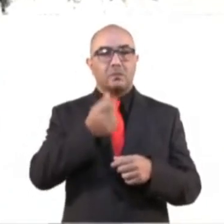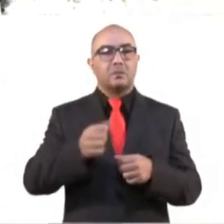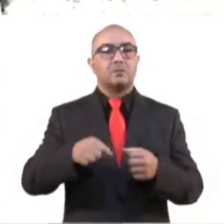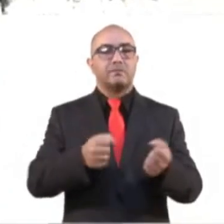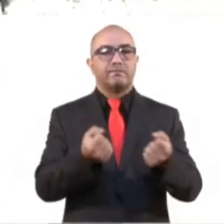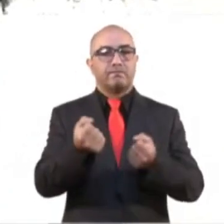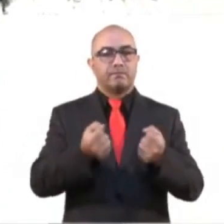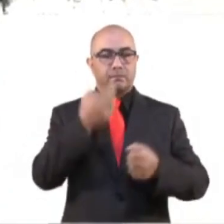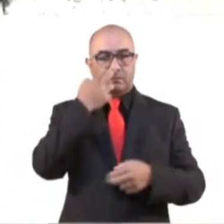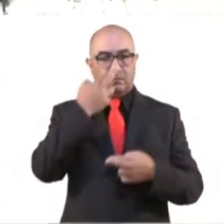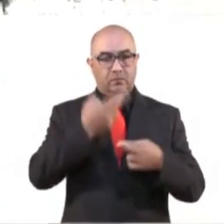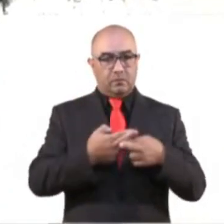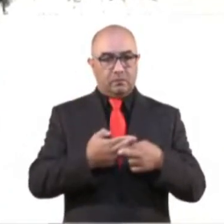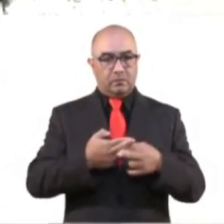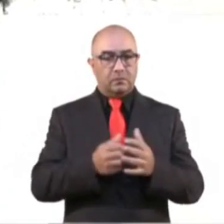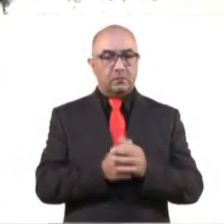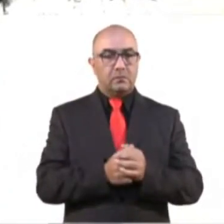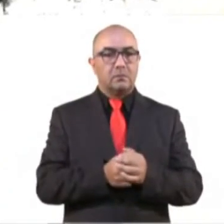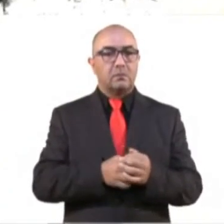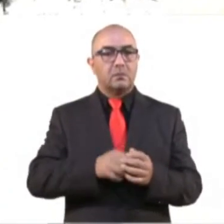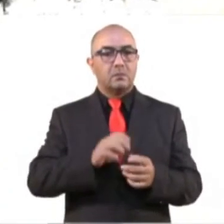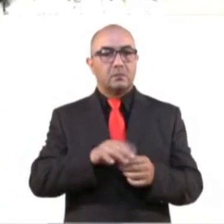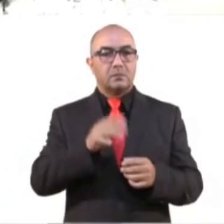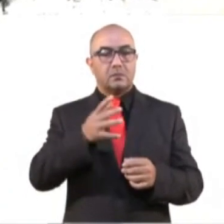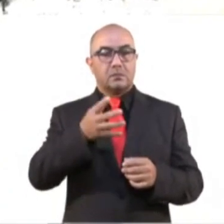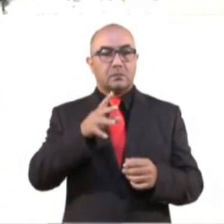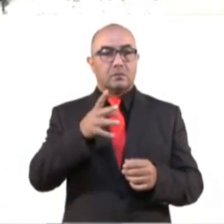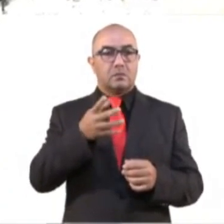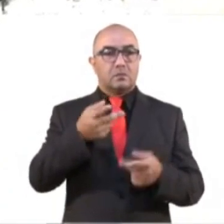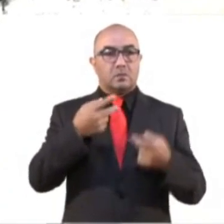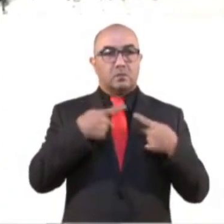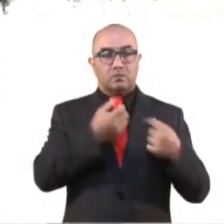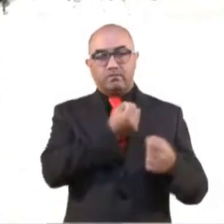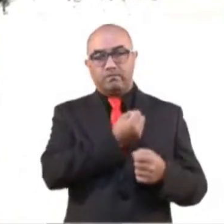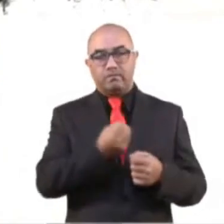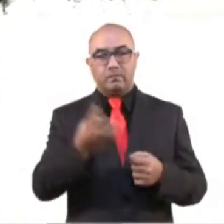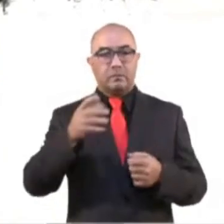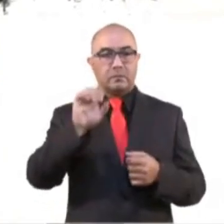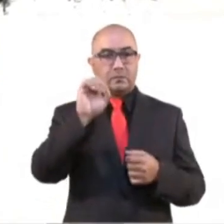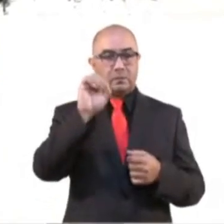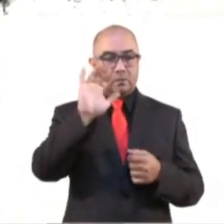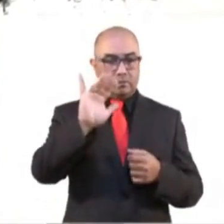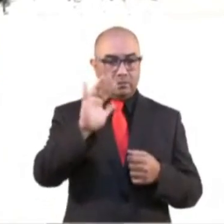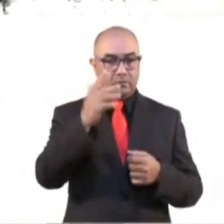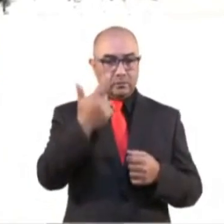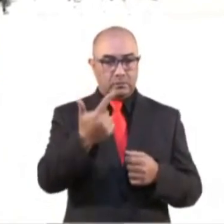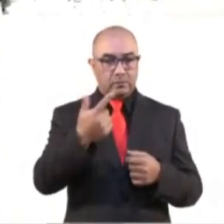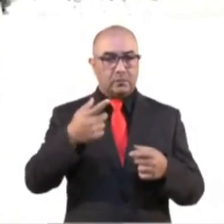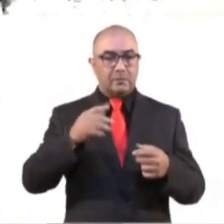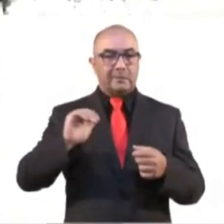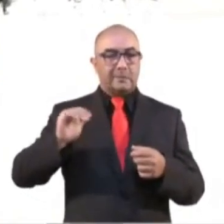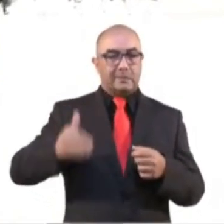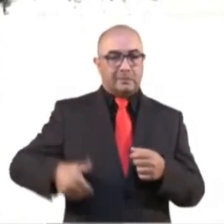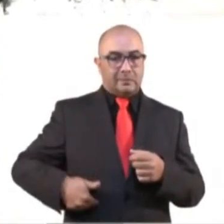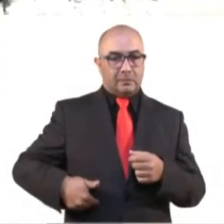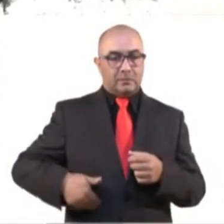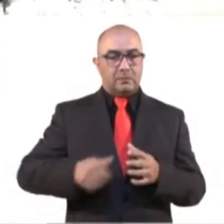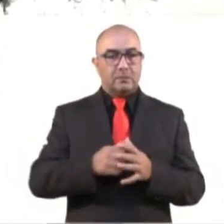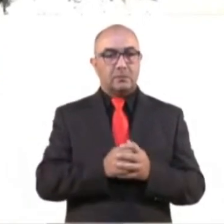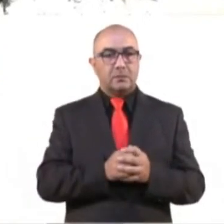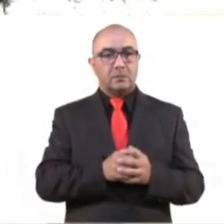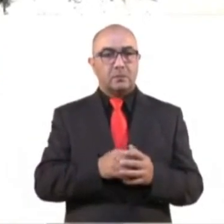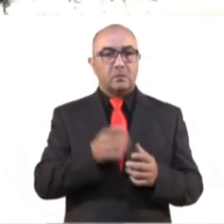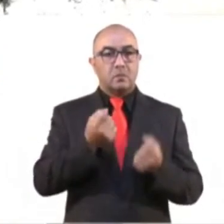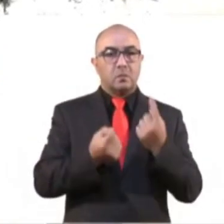tren eh son 57 personas heridas algunas de ellas